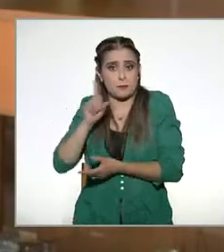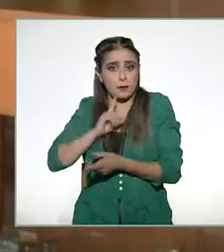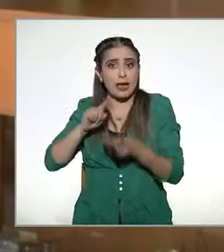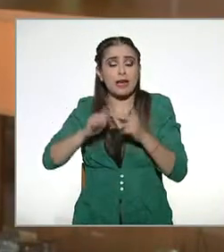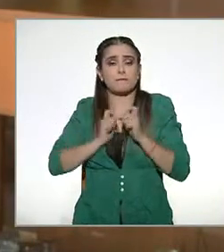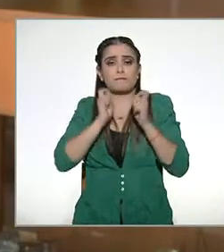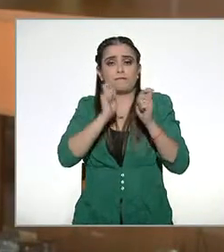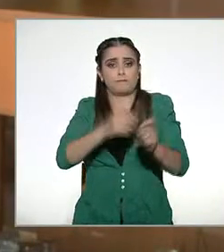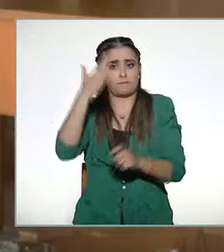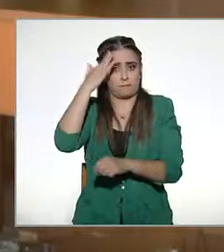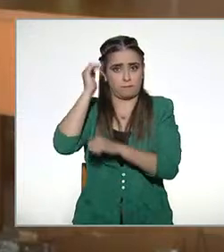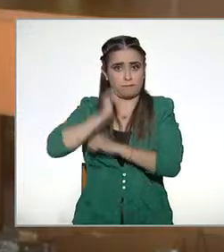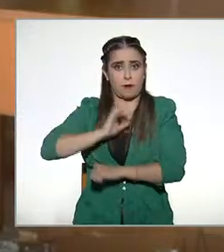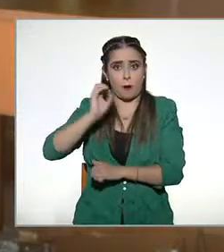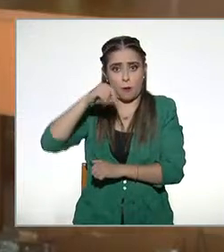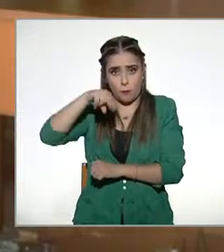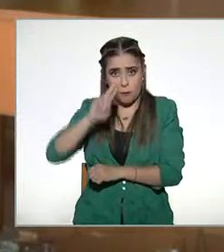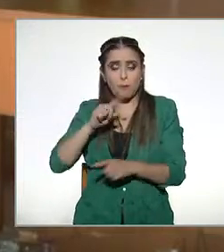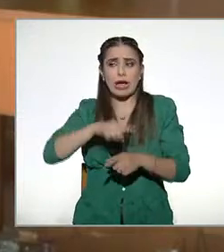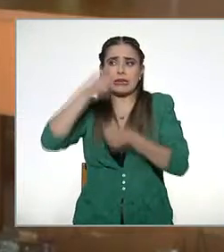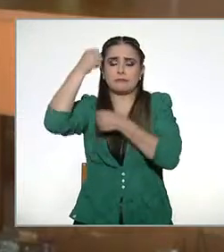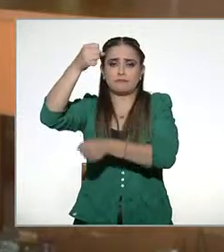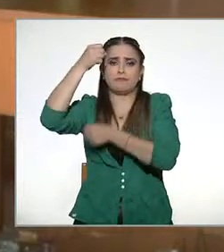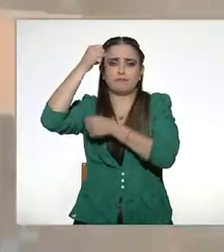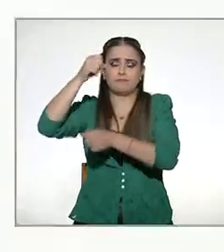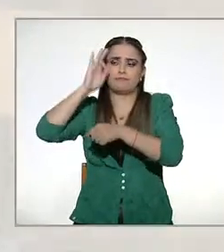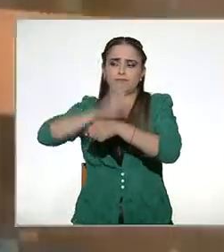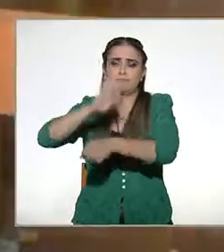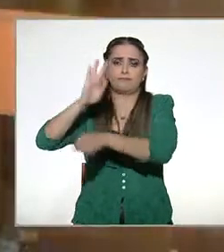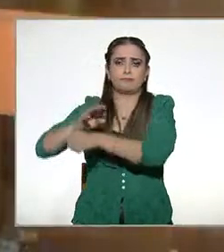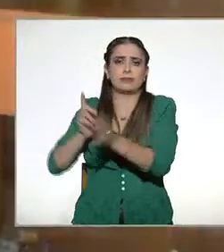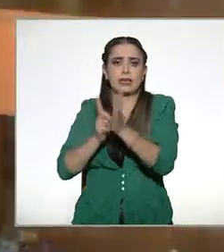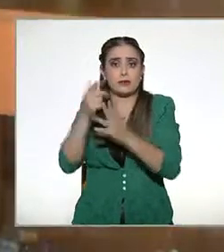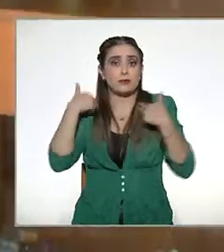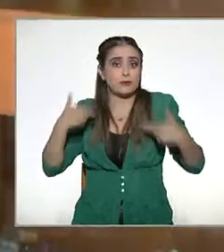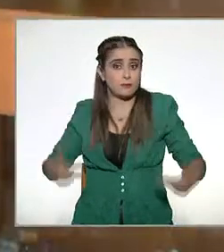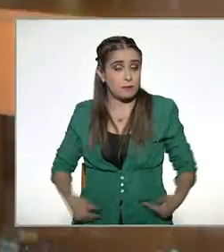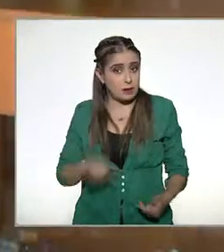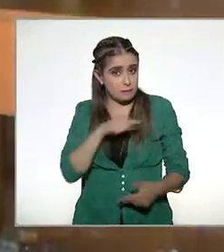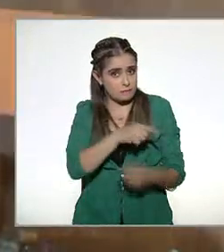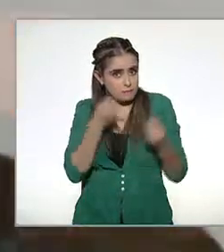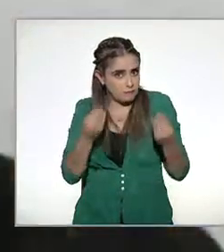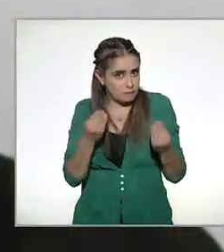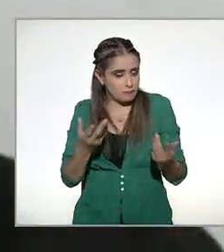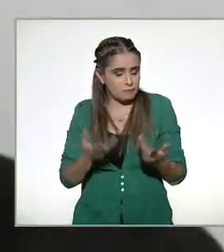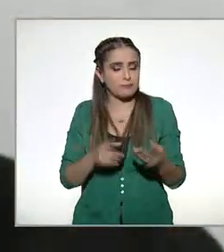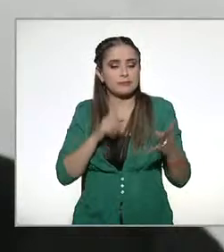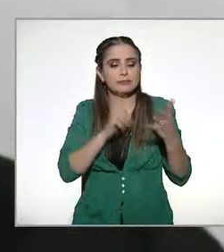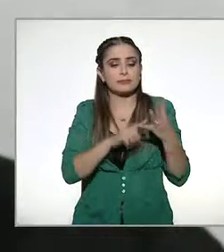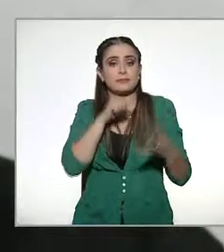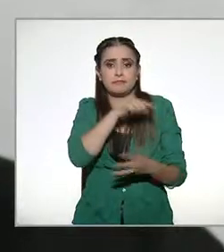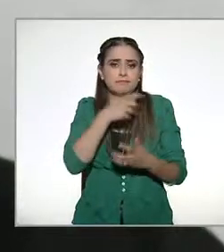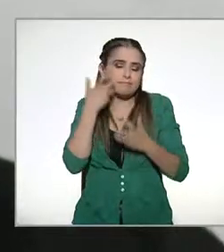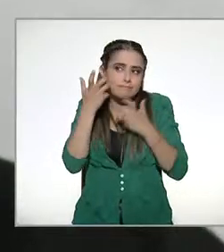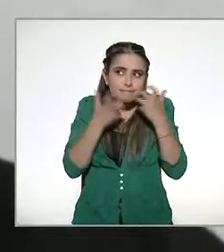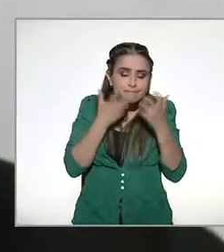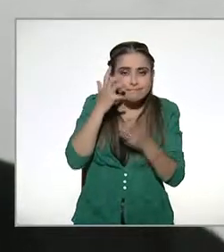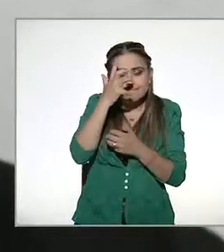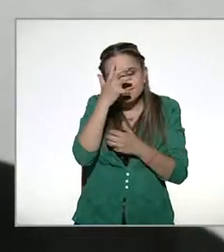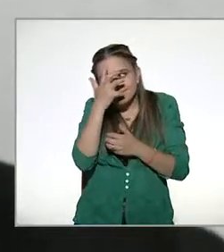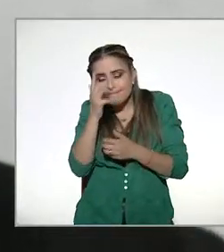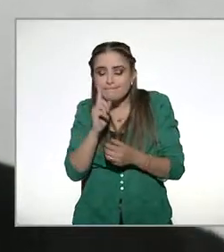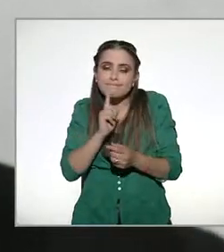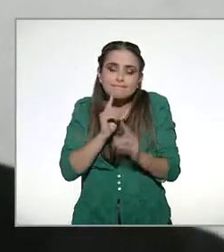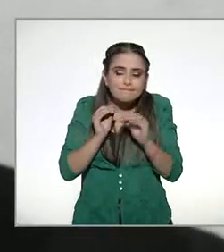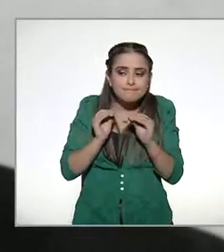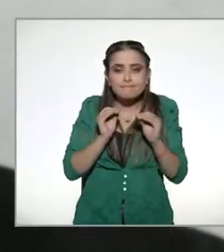Naciones Unidas y activista de los derechos humanos entre muchas cosas 4 Abraham Lincoln sus tímidas habilidades de liderazgo han sido